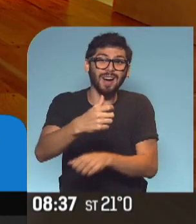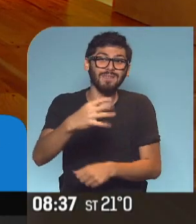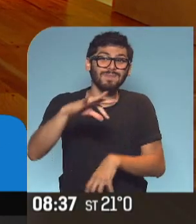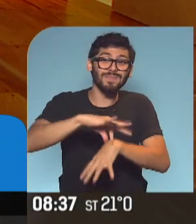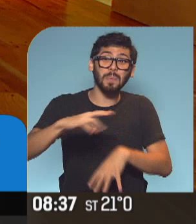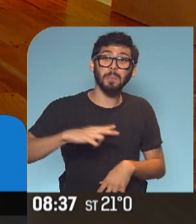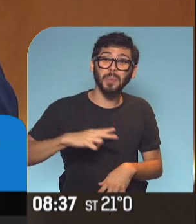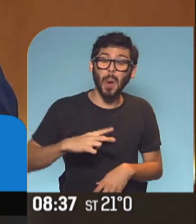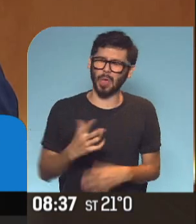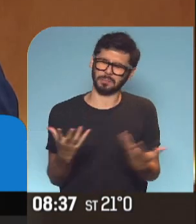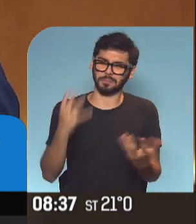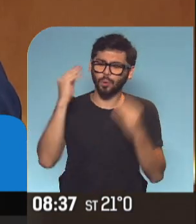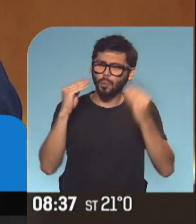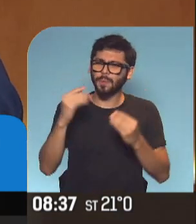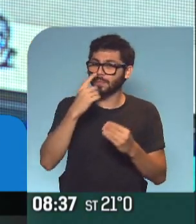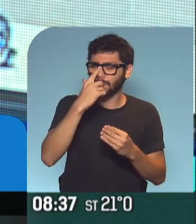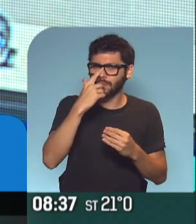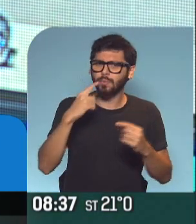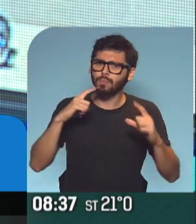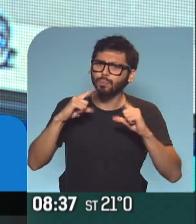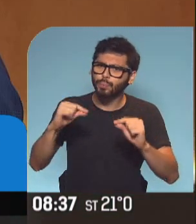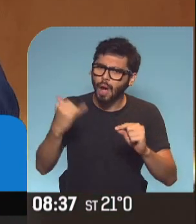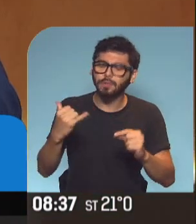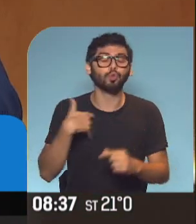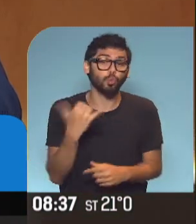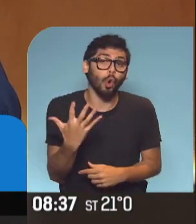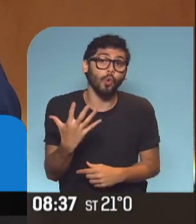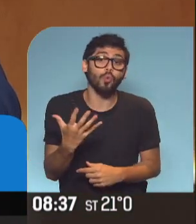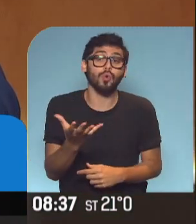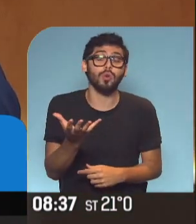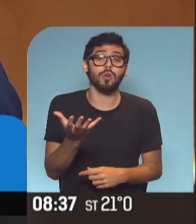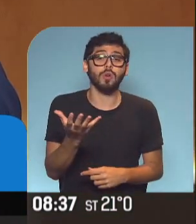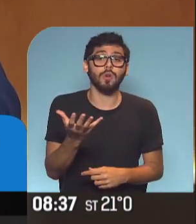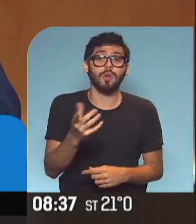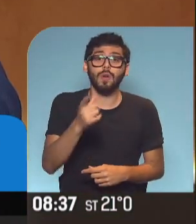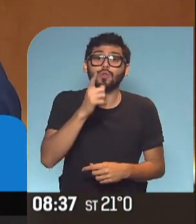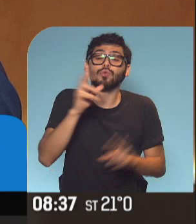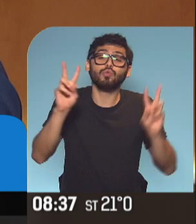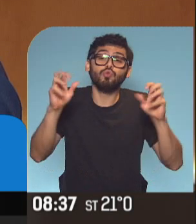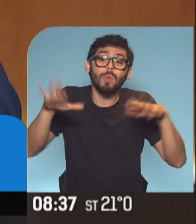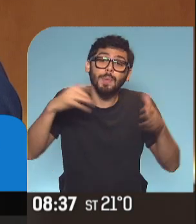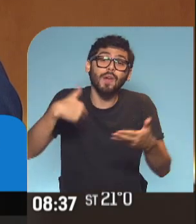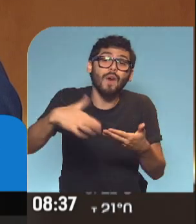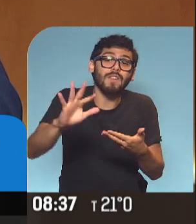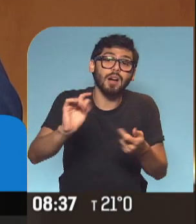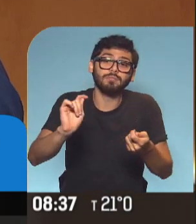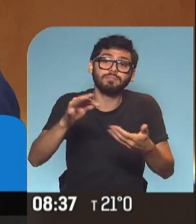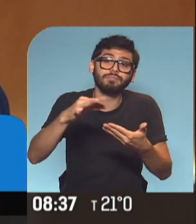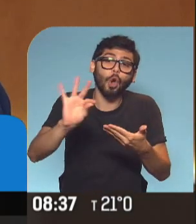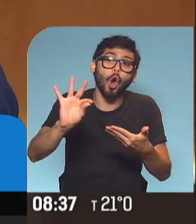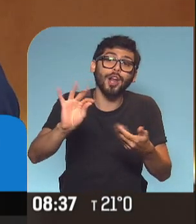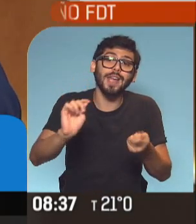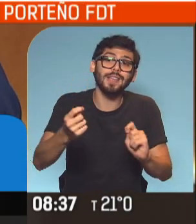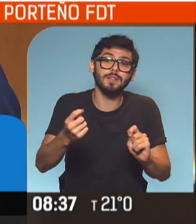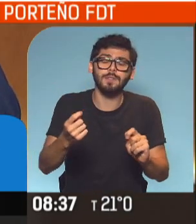este sentido no sí claro que sí además que pasó buenos supuestamente lo van a corregir hoy me parece